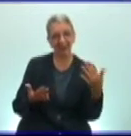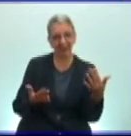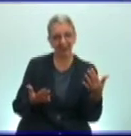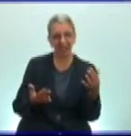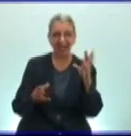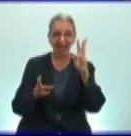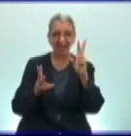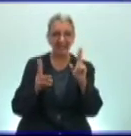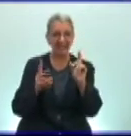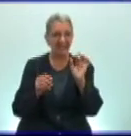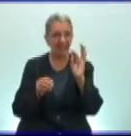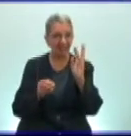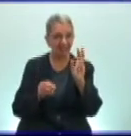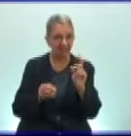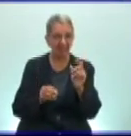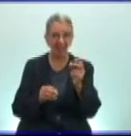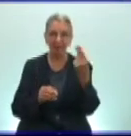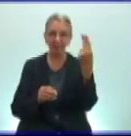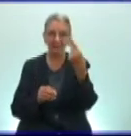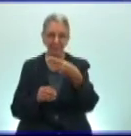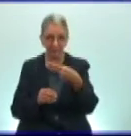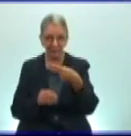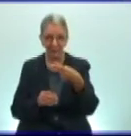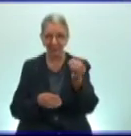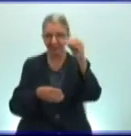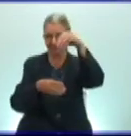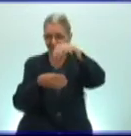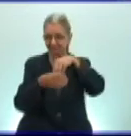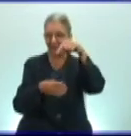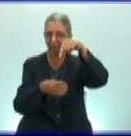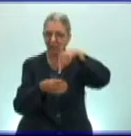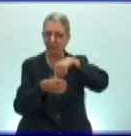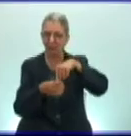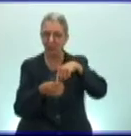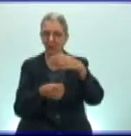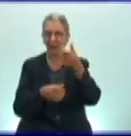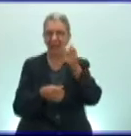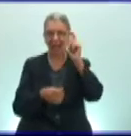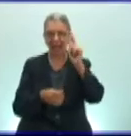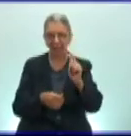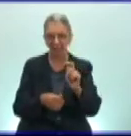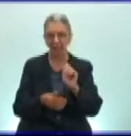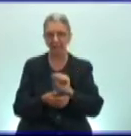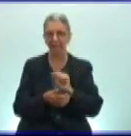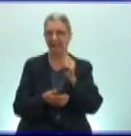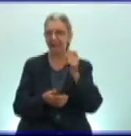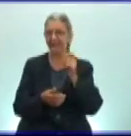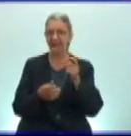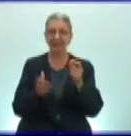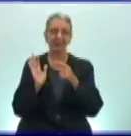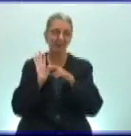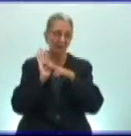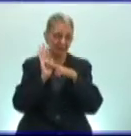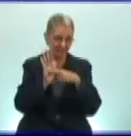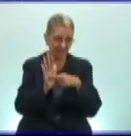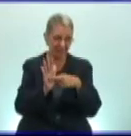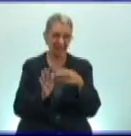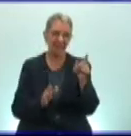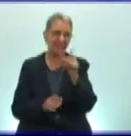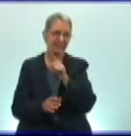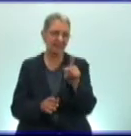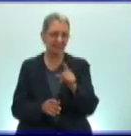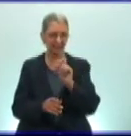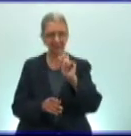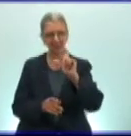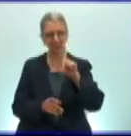la cantidad de protones que hay en el núcleo de un átomo y se representa por la